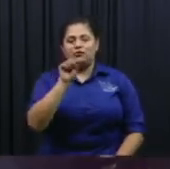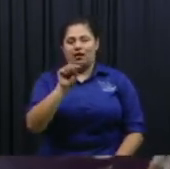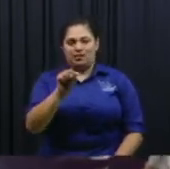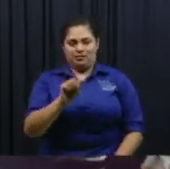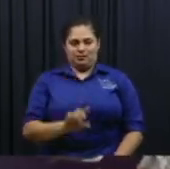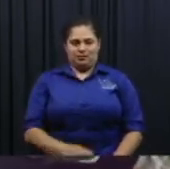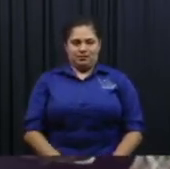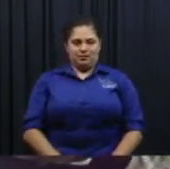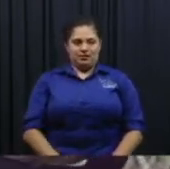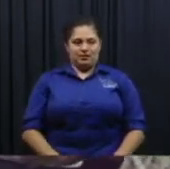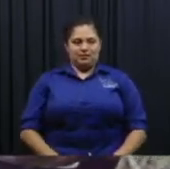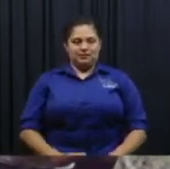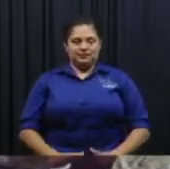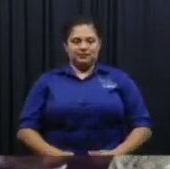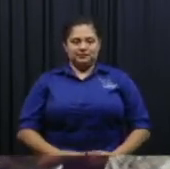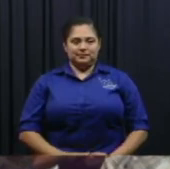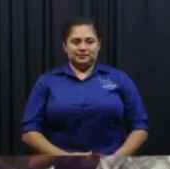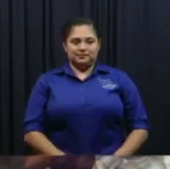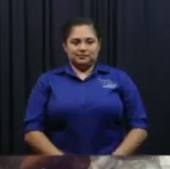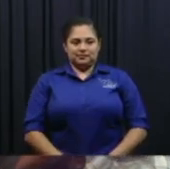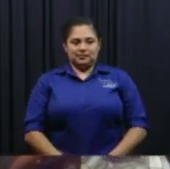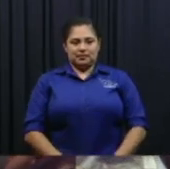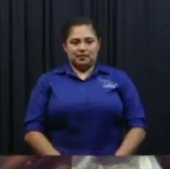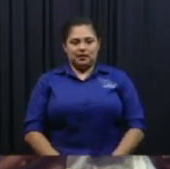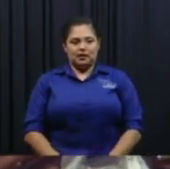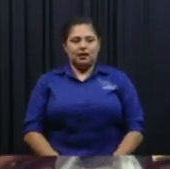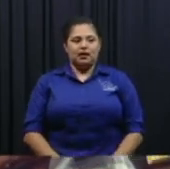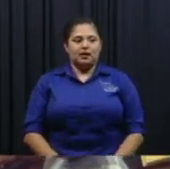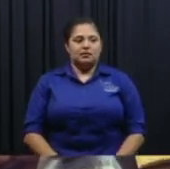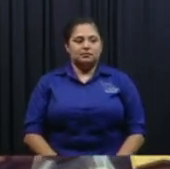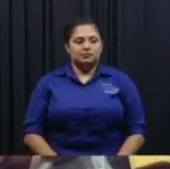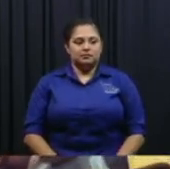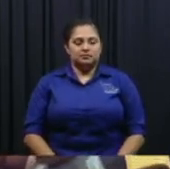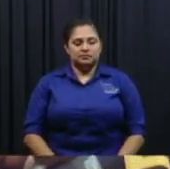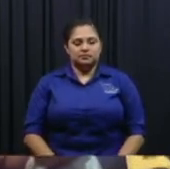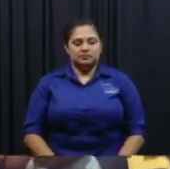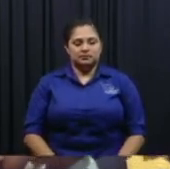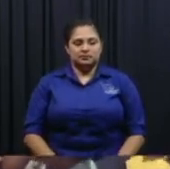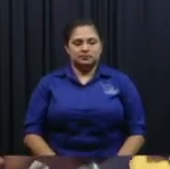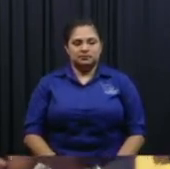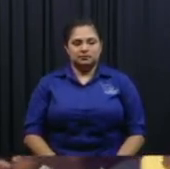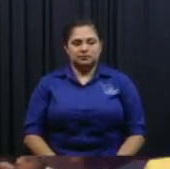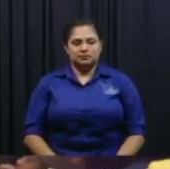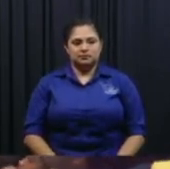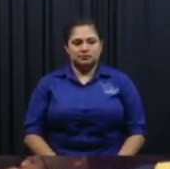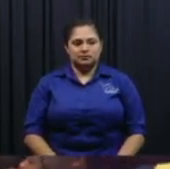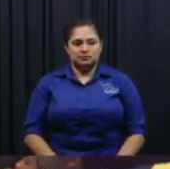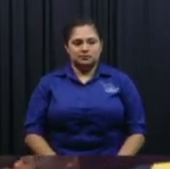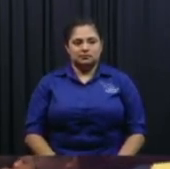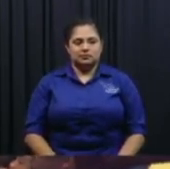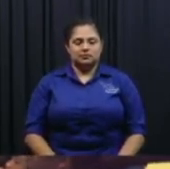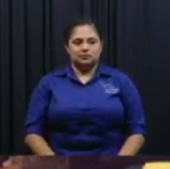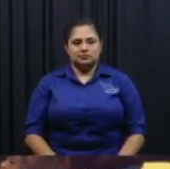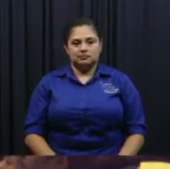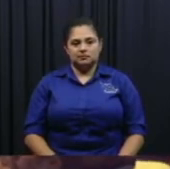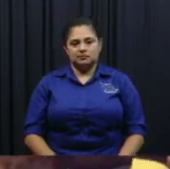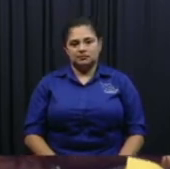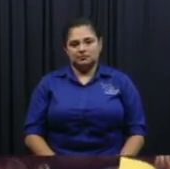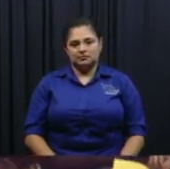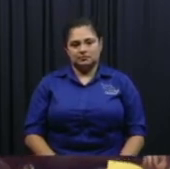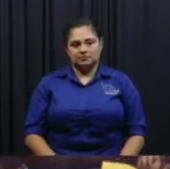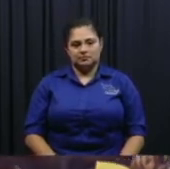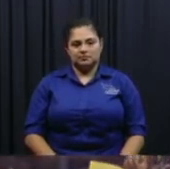cualquier otro hito no no no El Heredero es el que recibe el que da